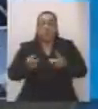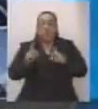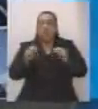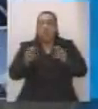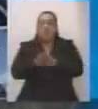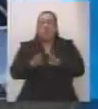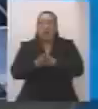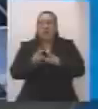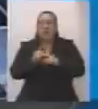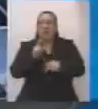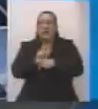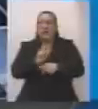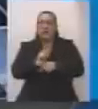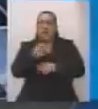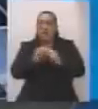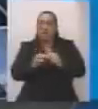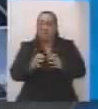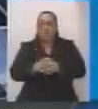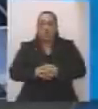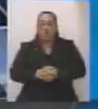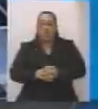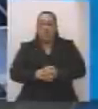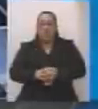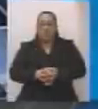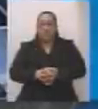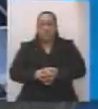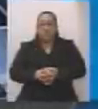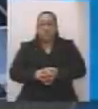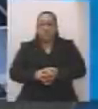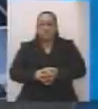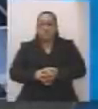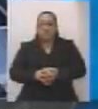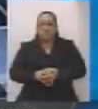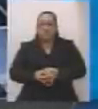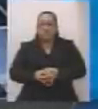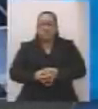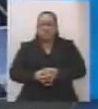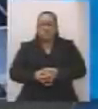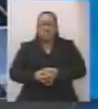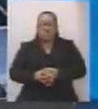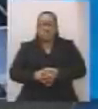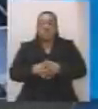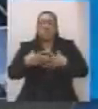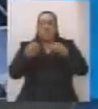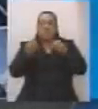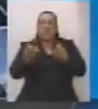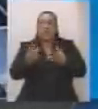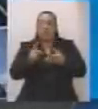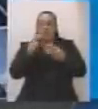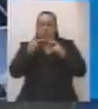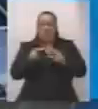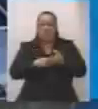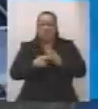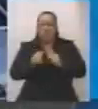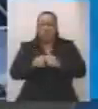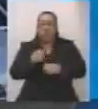de vista de la teoría de las ventajas comparativas, quisiera que demos una mirada a